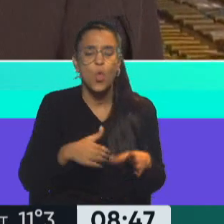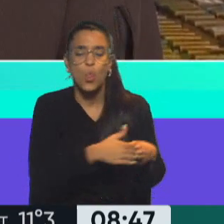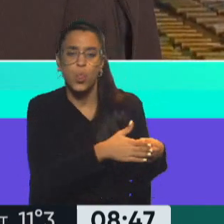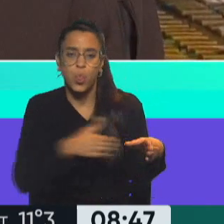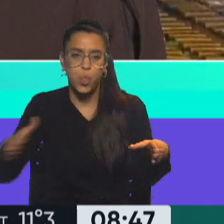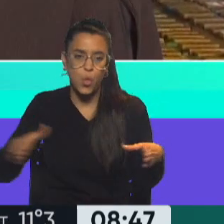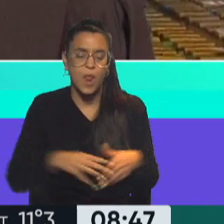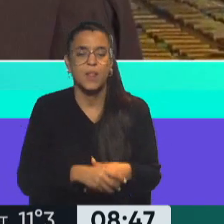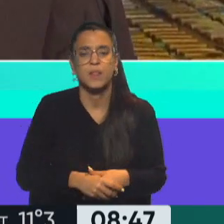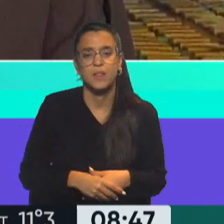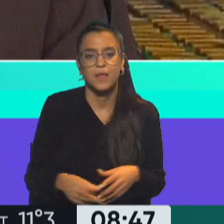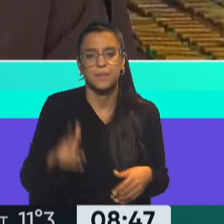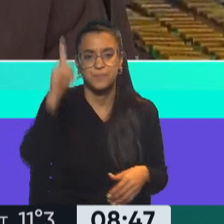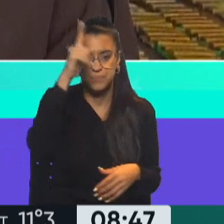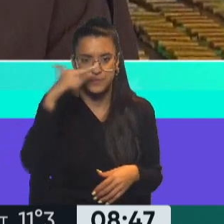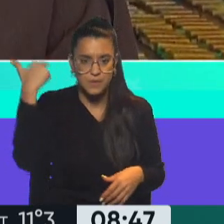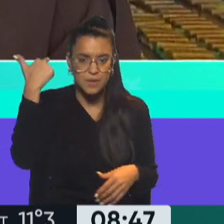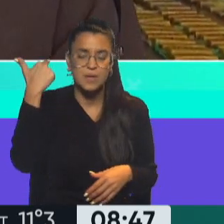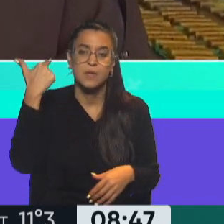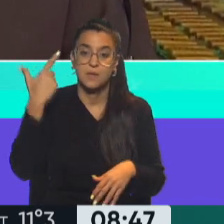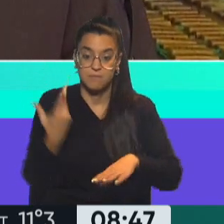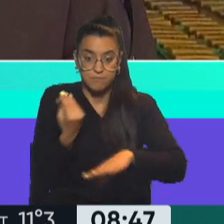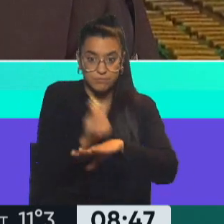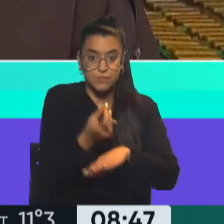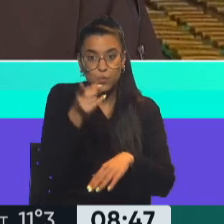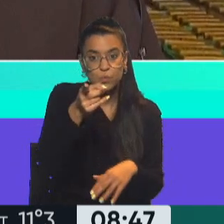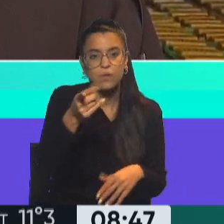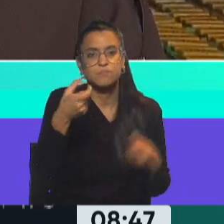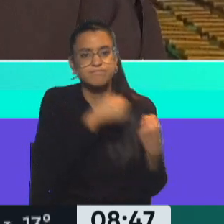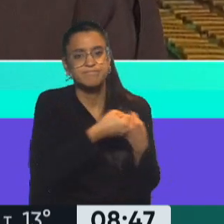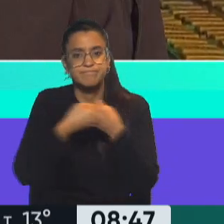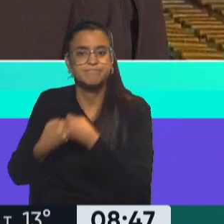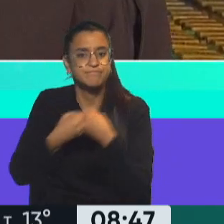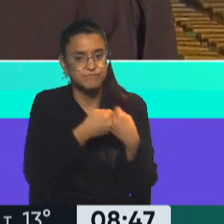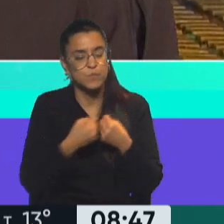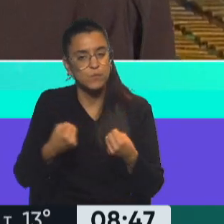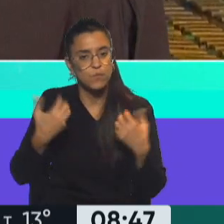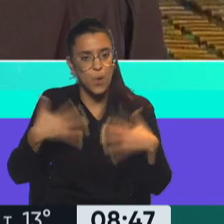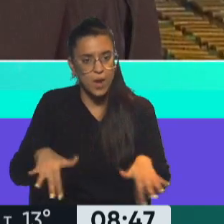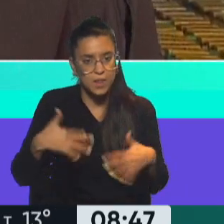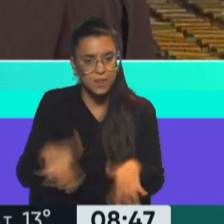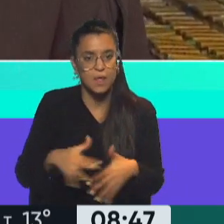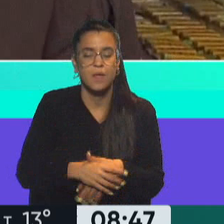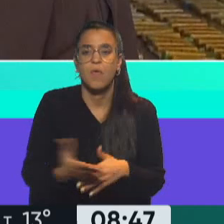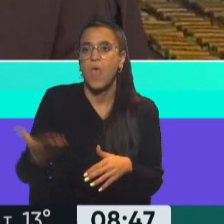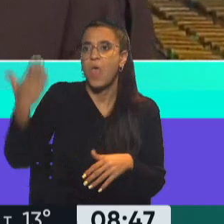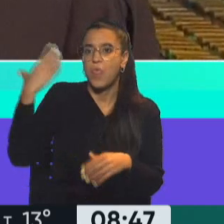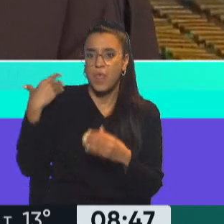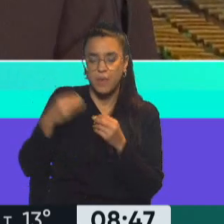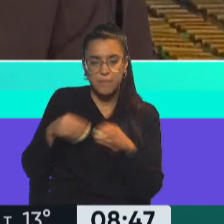Durante la gestión de Sabina, Frederick, usted tuvo una disputa dialéctica, bueno, casi desde el